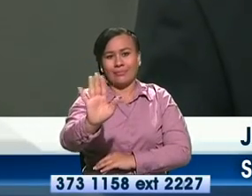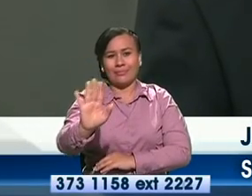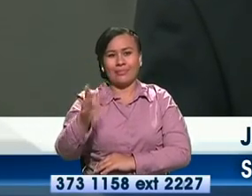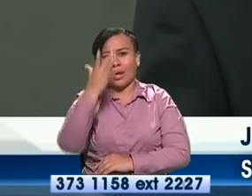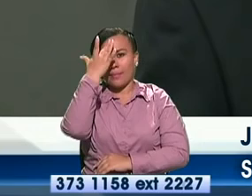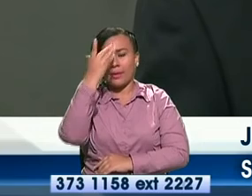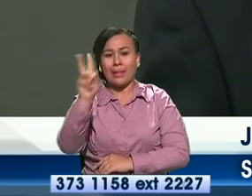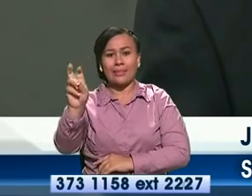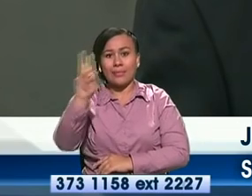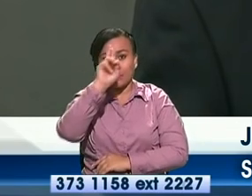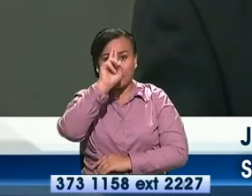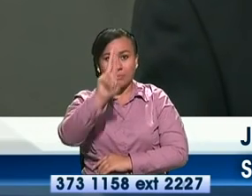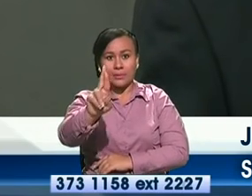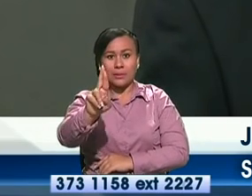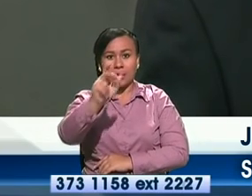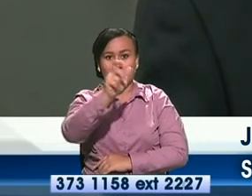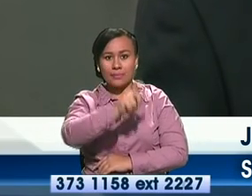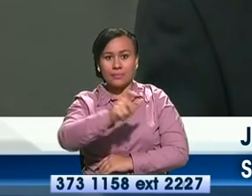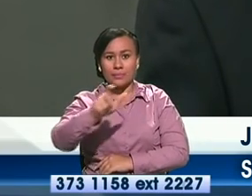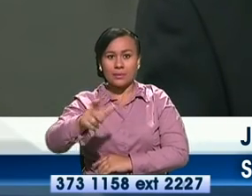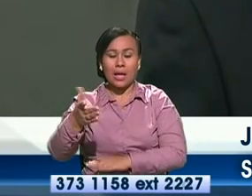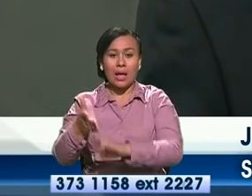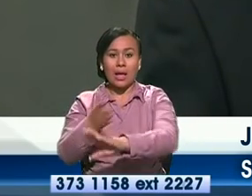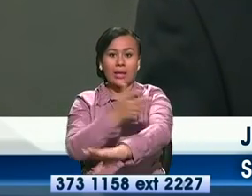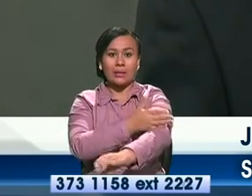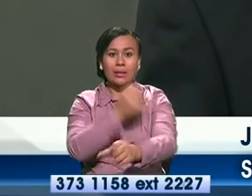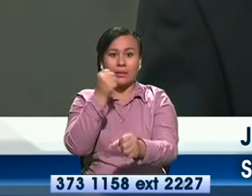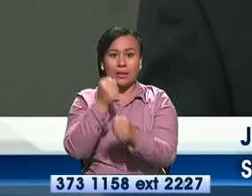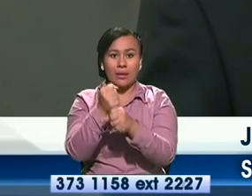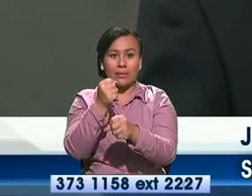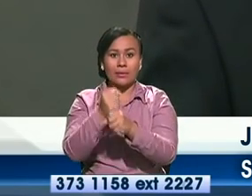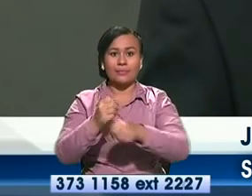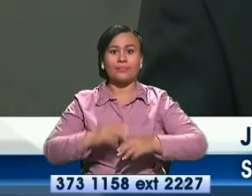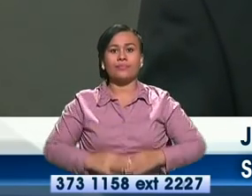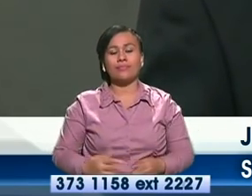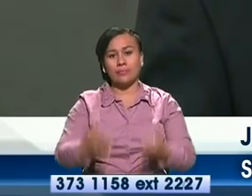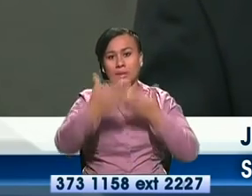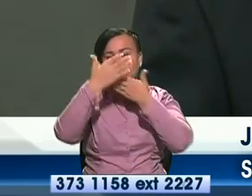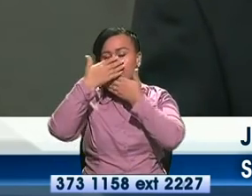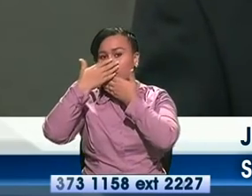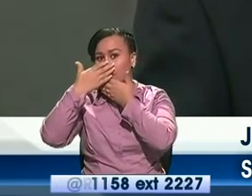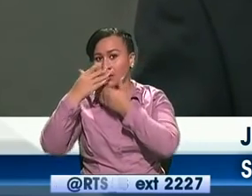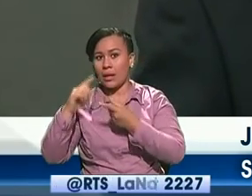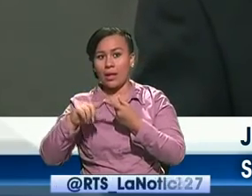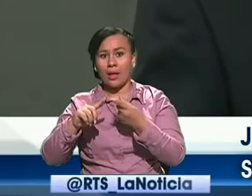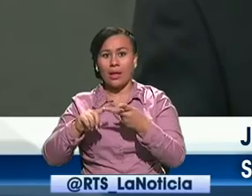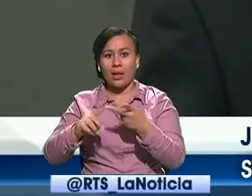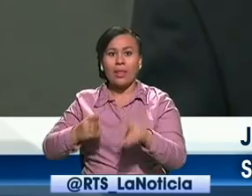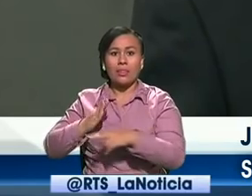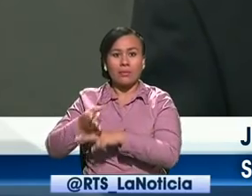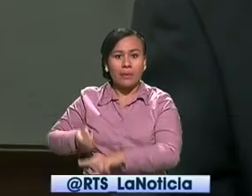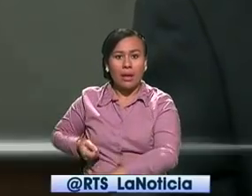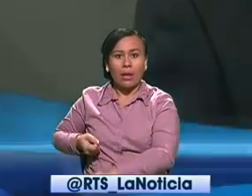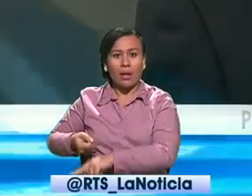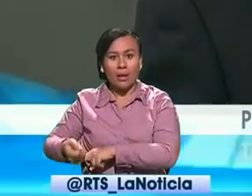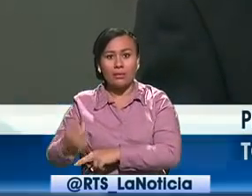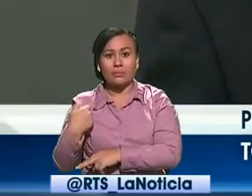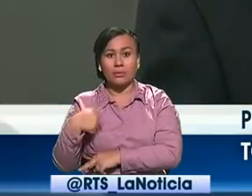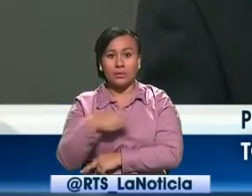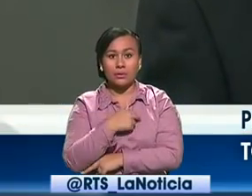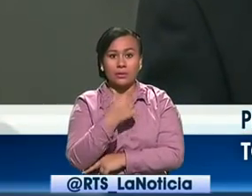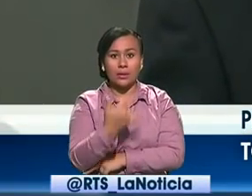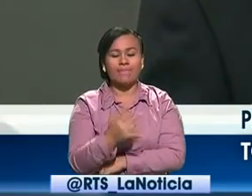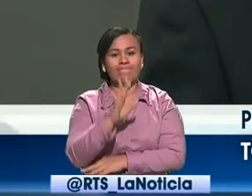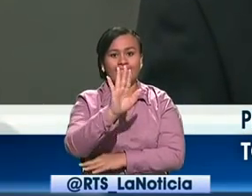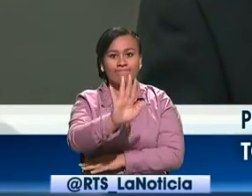al tema de la dignidad de las personas que fueron secuestradas y después asesinadas. Nosotros en eso estamos yendo muy de